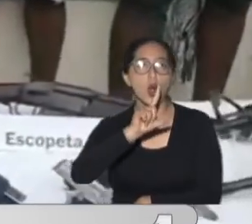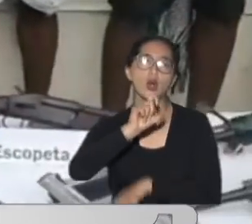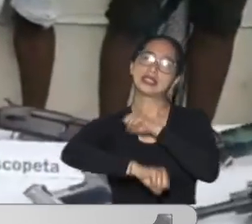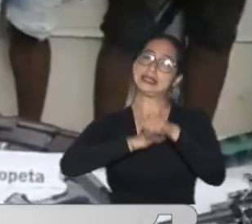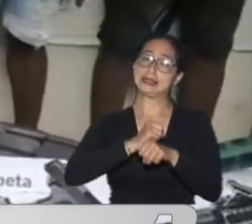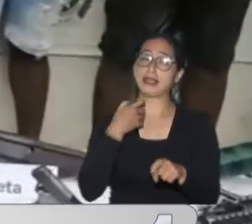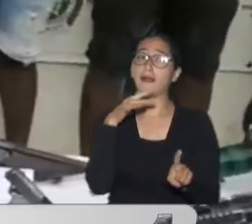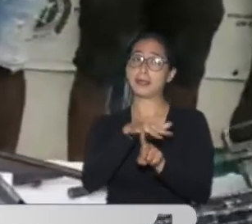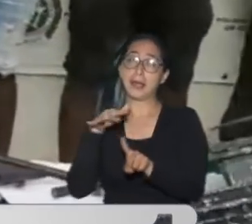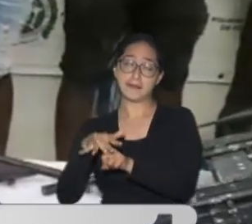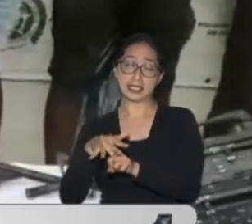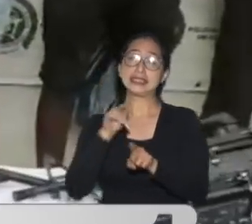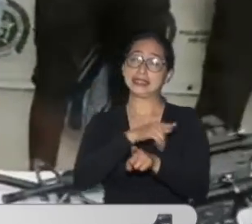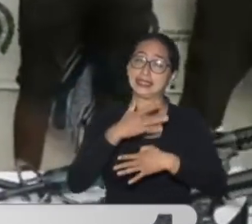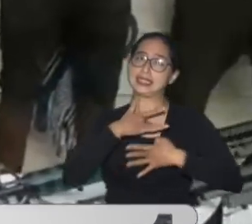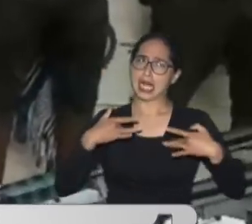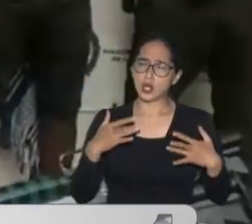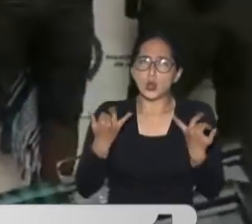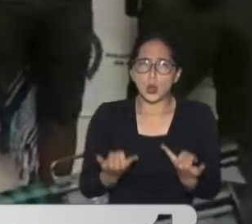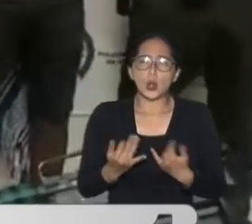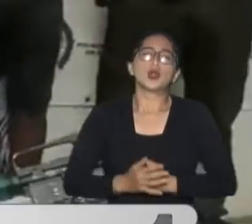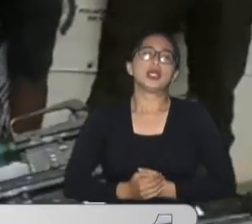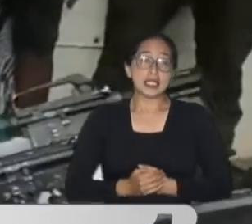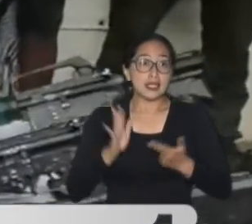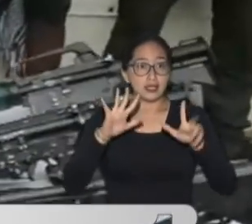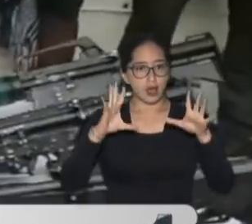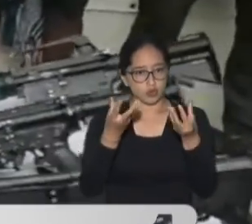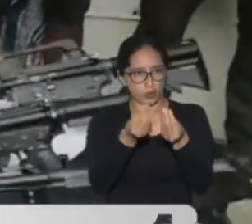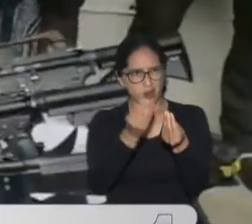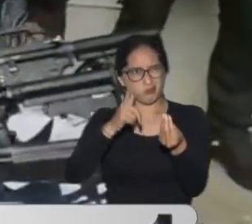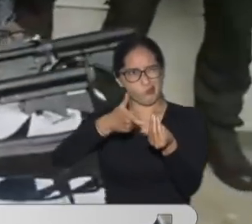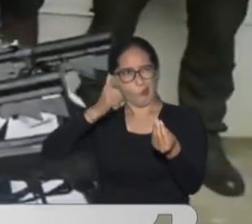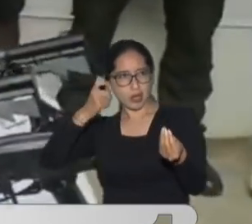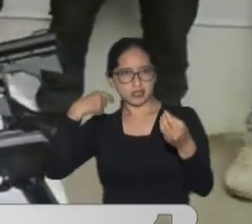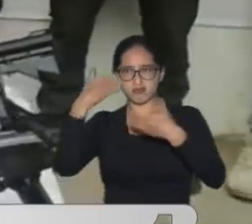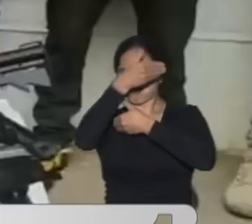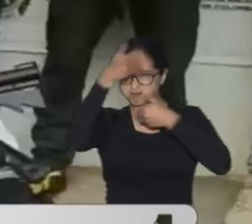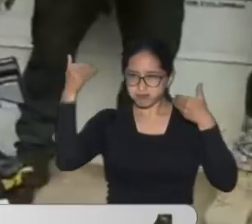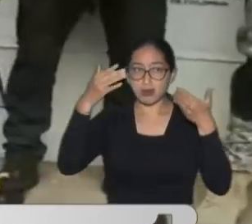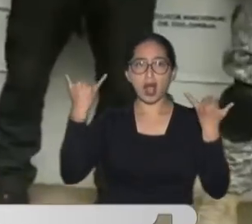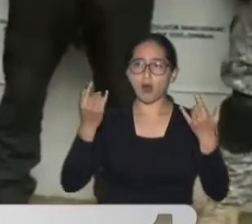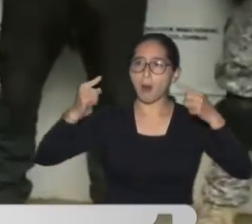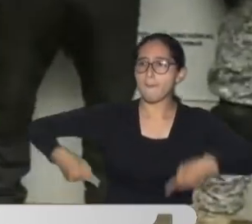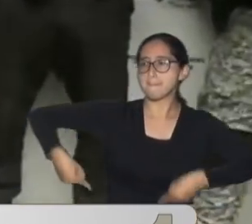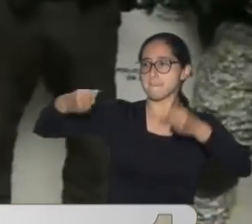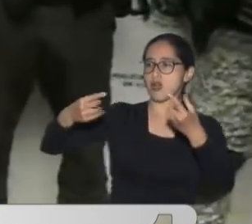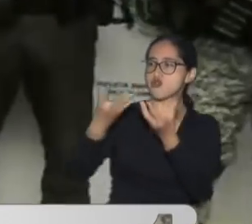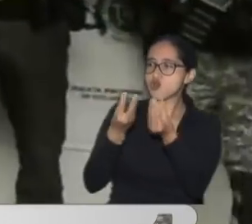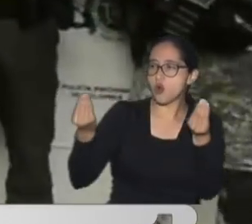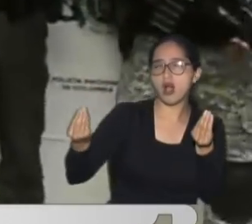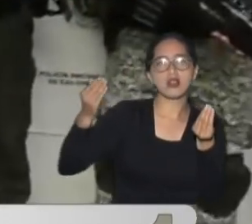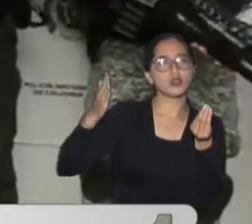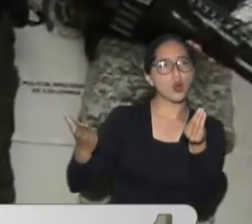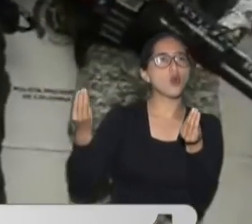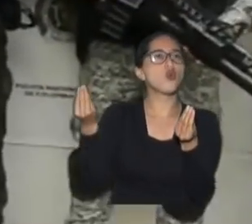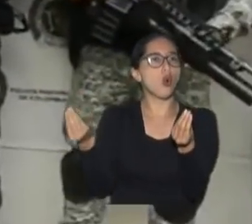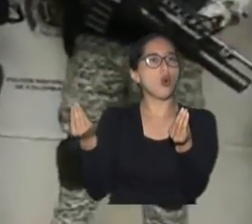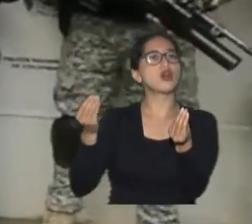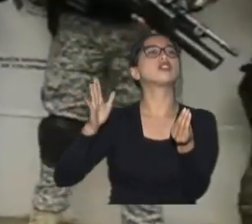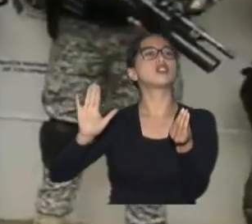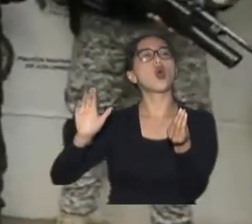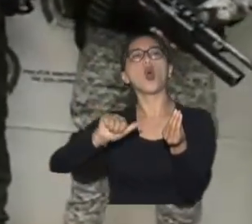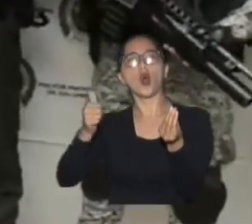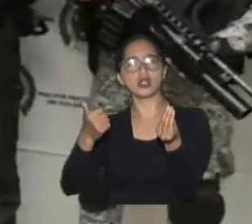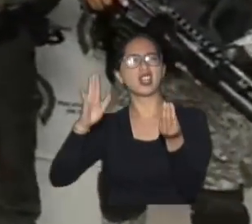se ha podido establecer que en la actualidad las Guerrillas Unidas del Pacífico se encuentran en confrontación con el grupo armado organizado de la Oliver